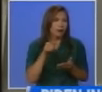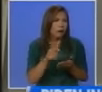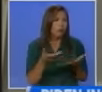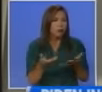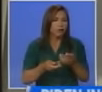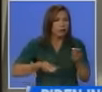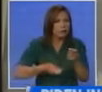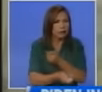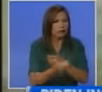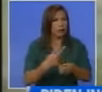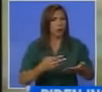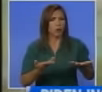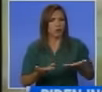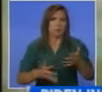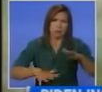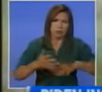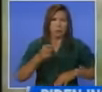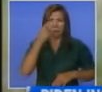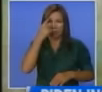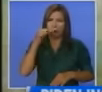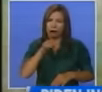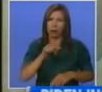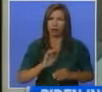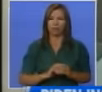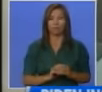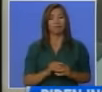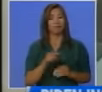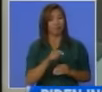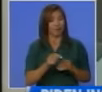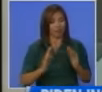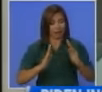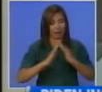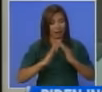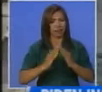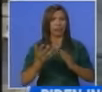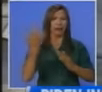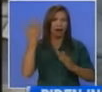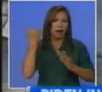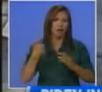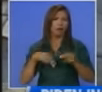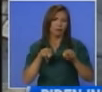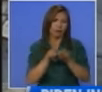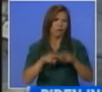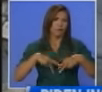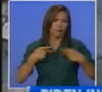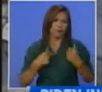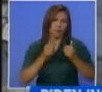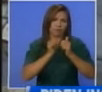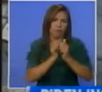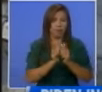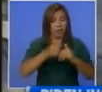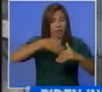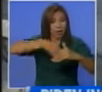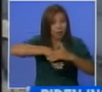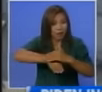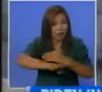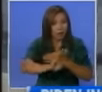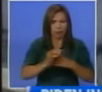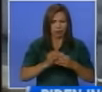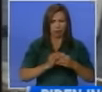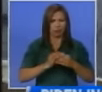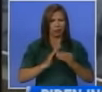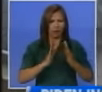crimen. El inmueble donde su hija compartió años con el supuesto agresor. Ya adentro se percató de varios objetos